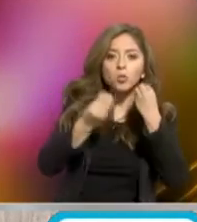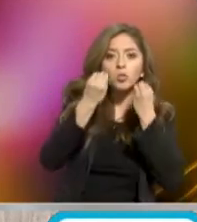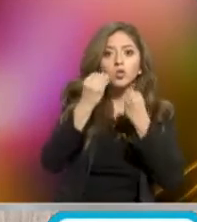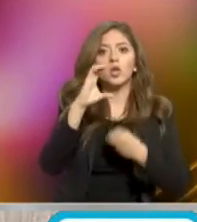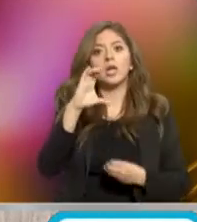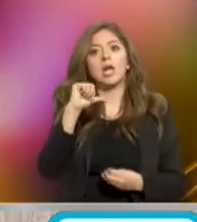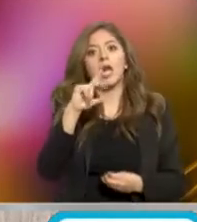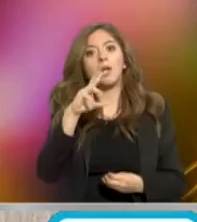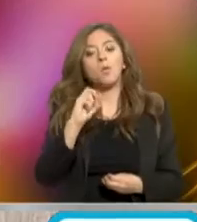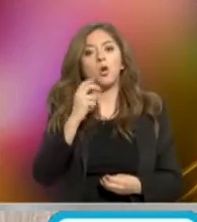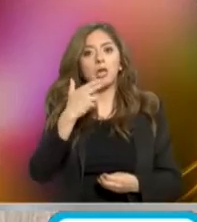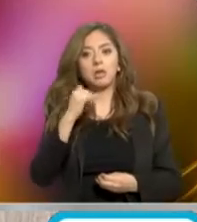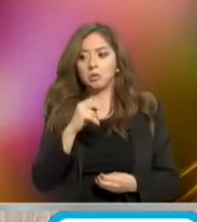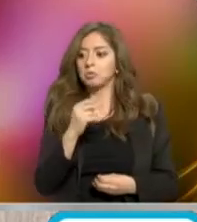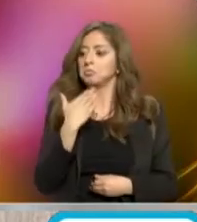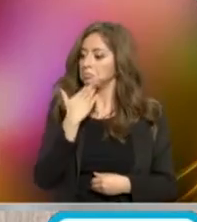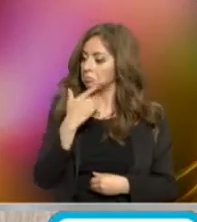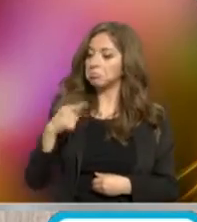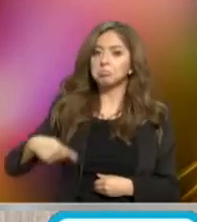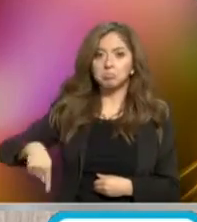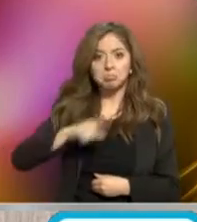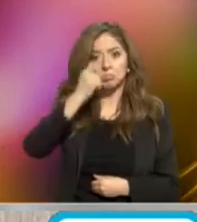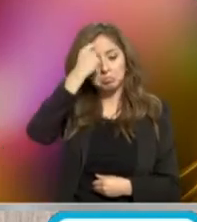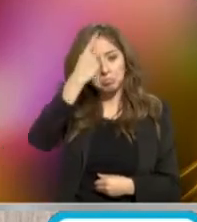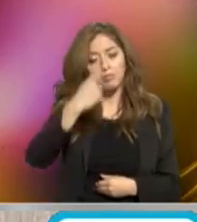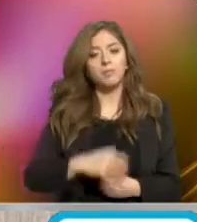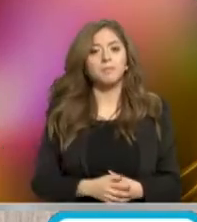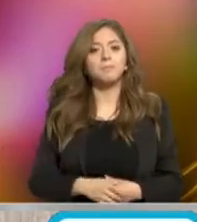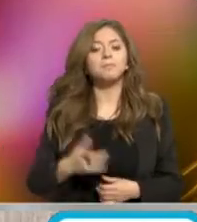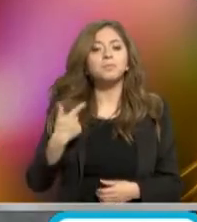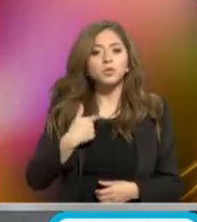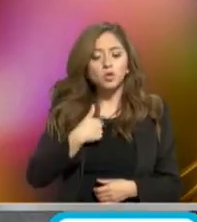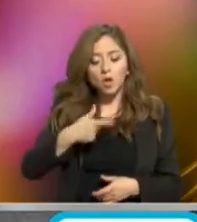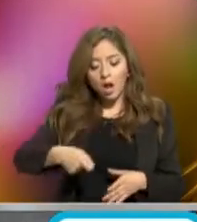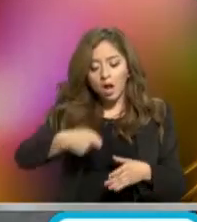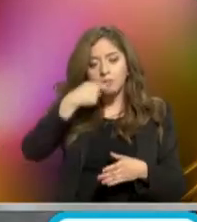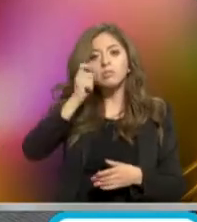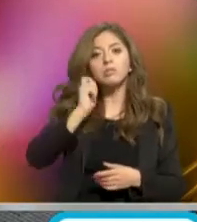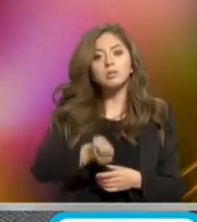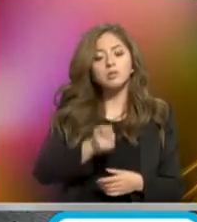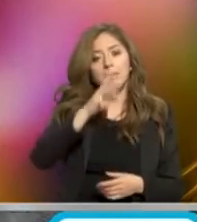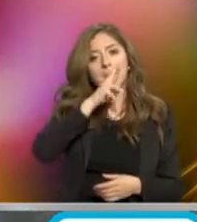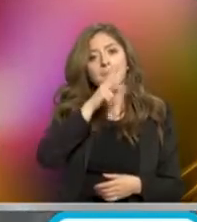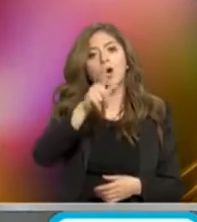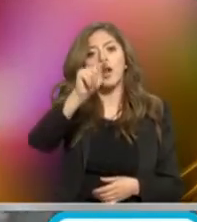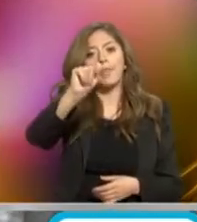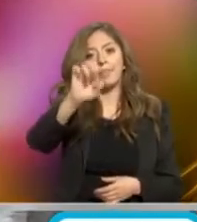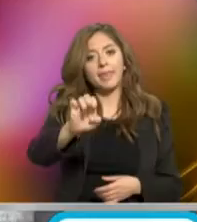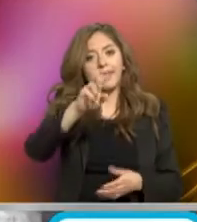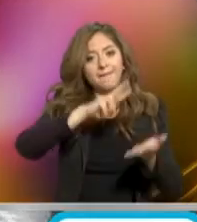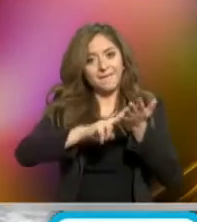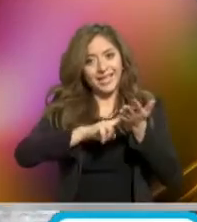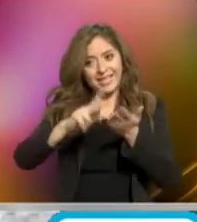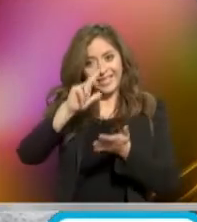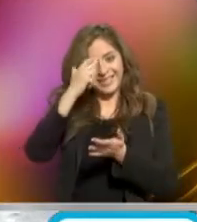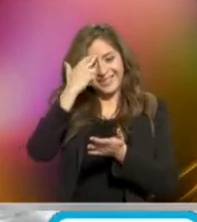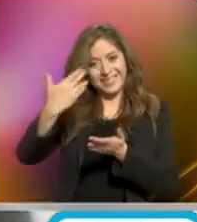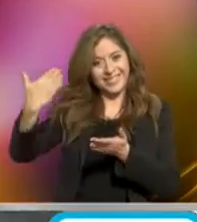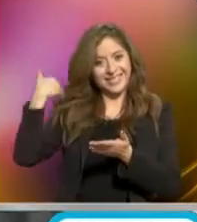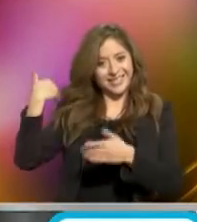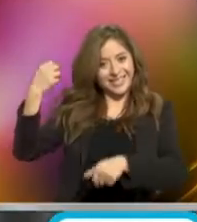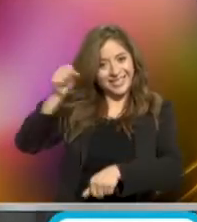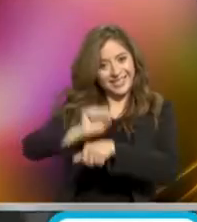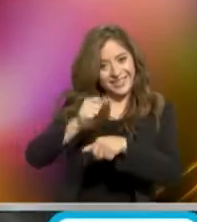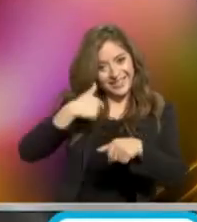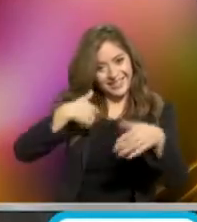carbohidratos. bien, muy buenas Oye, opciones. Y para Así es. pasárnoslo, ¿qué? ¿Agua simple? ¿Un jugo? Un té verde. ¿Un té verde? Como el de la semana pasada. Así